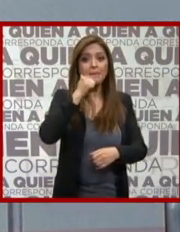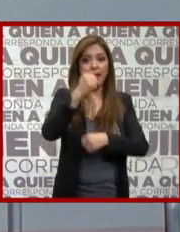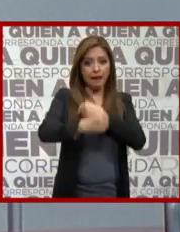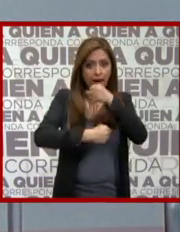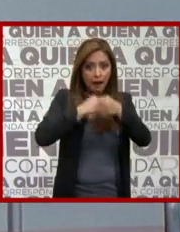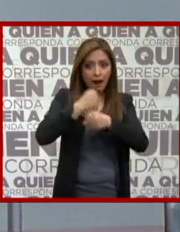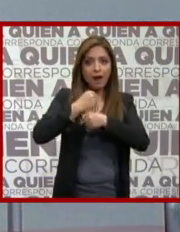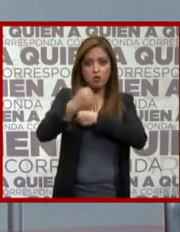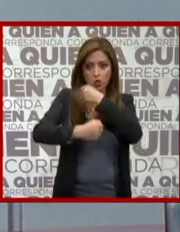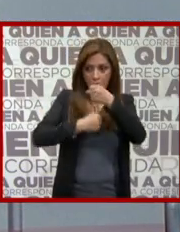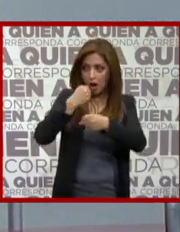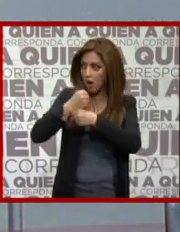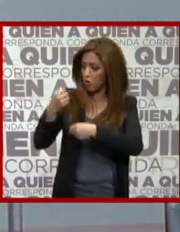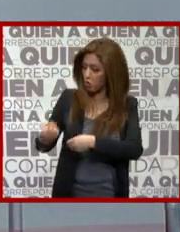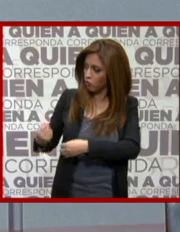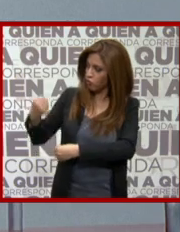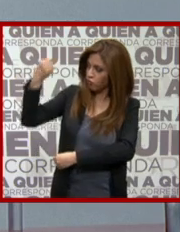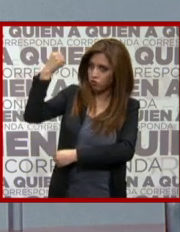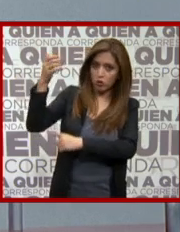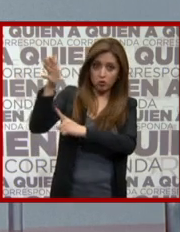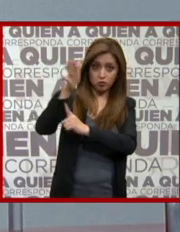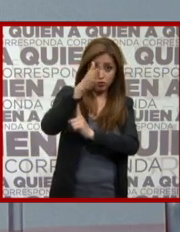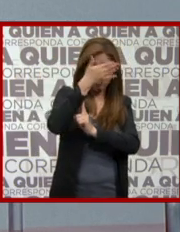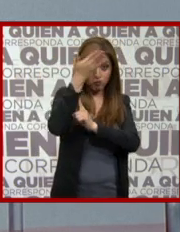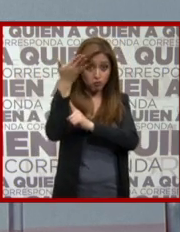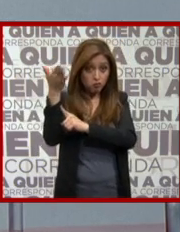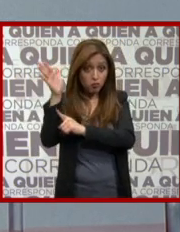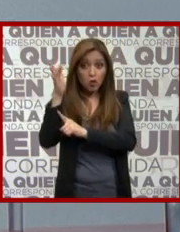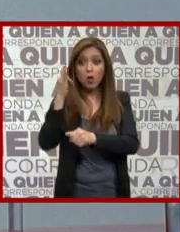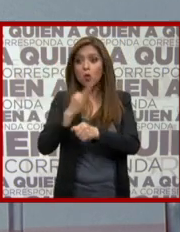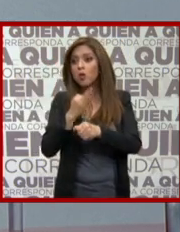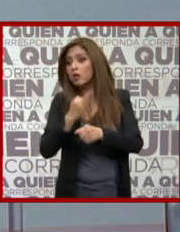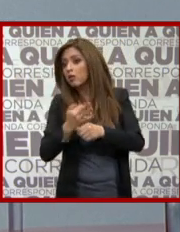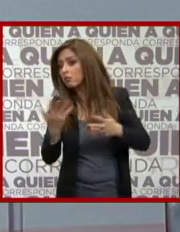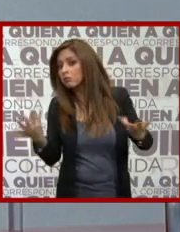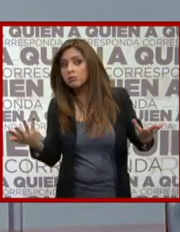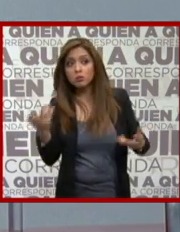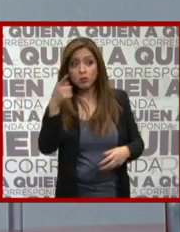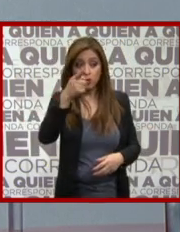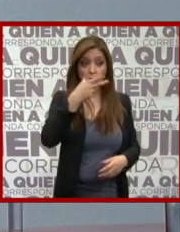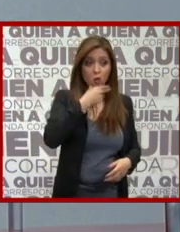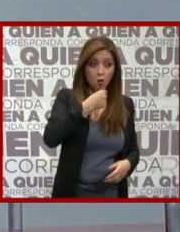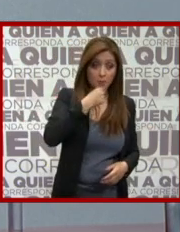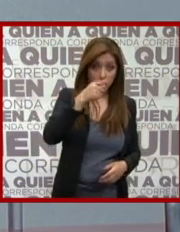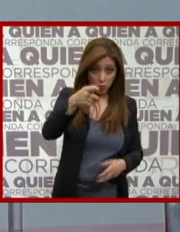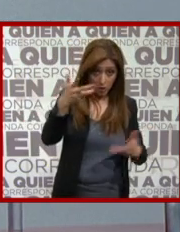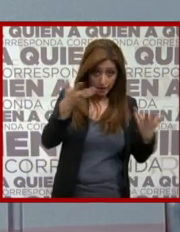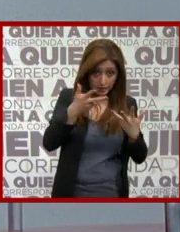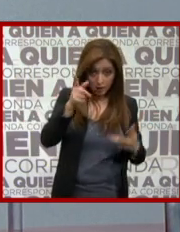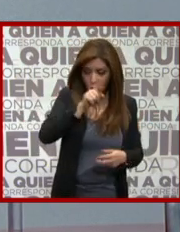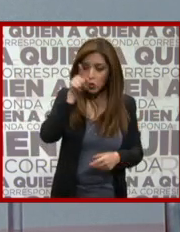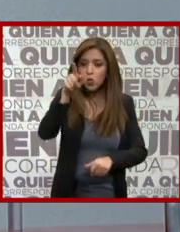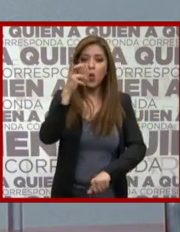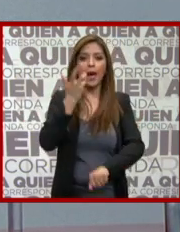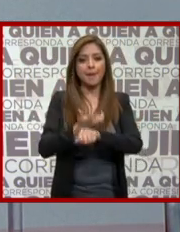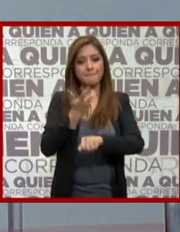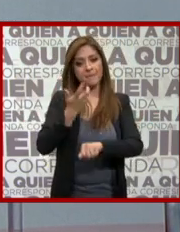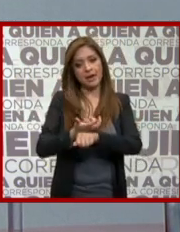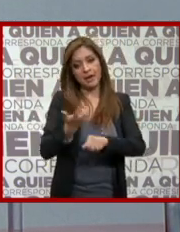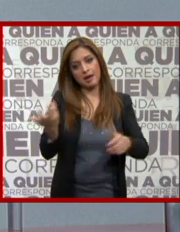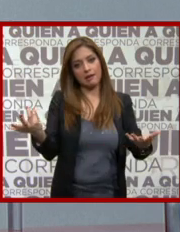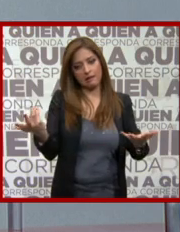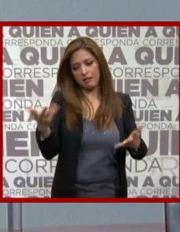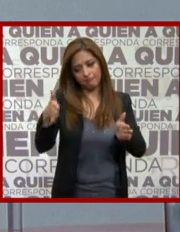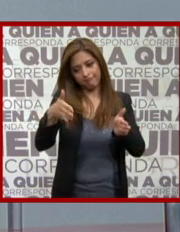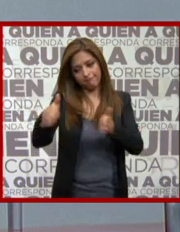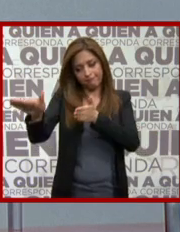bandera, no tengo una escolta para así hacerlo, pero... Y no lo hagas tú, floor manager de segunda. Tú le vas a la América. Es antipatriótico